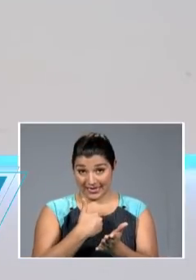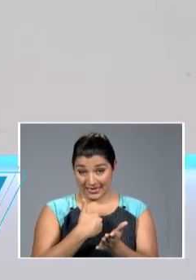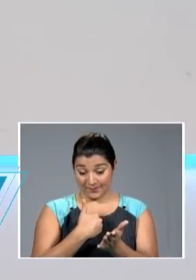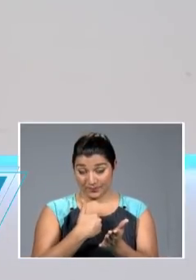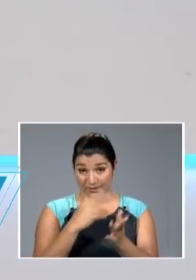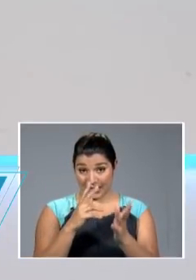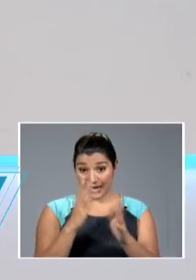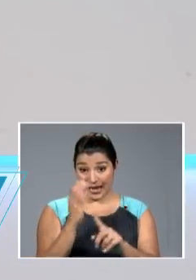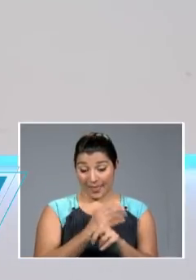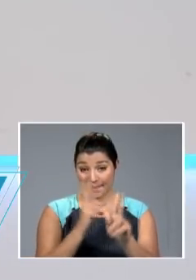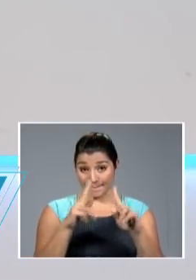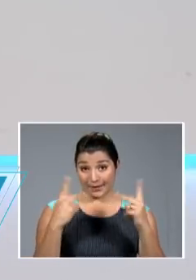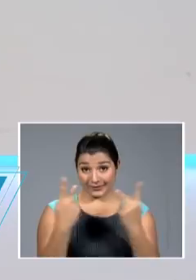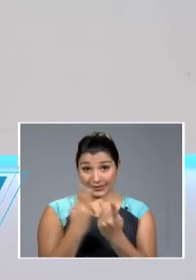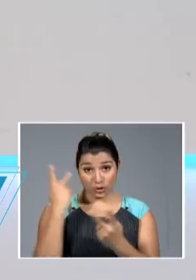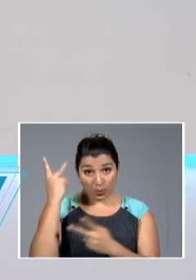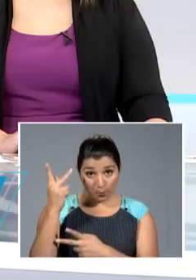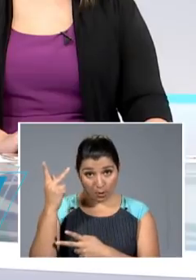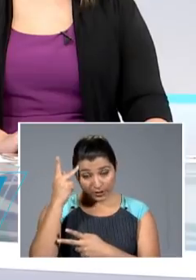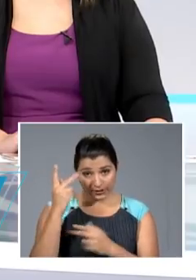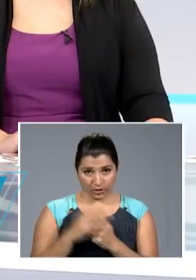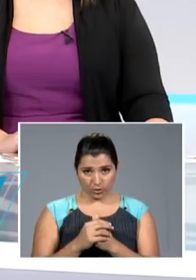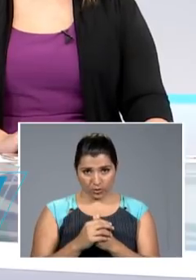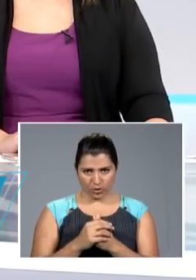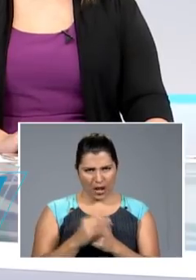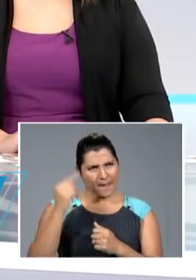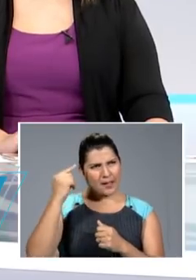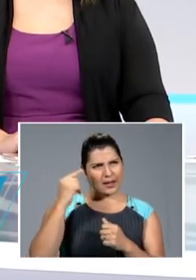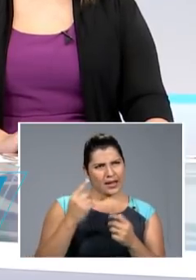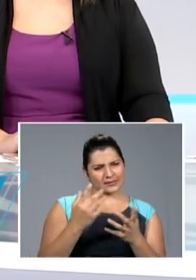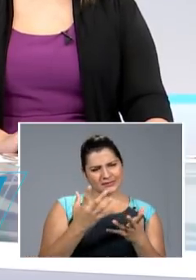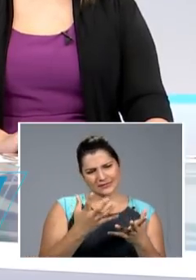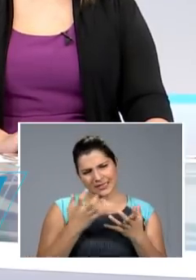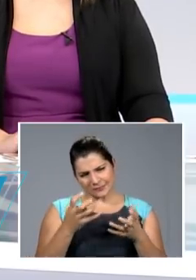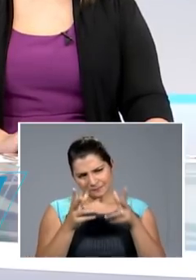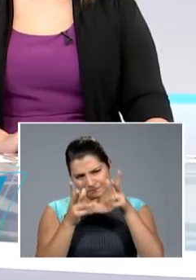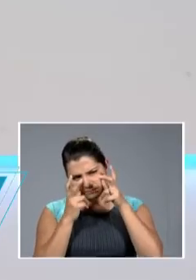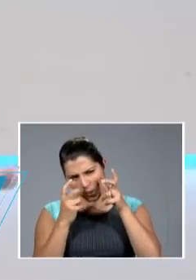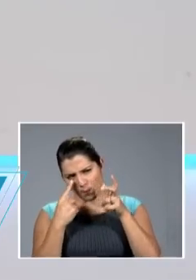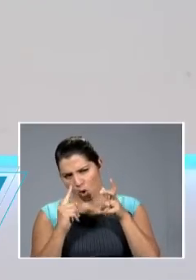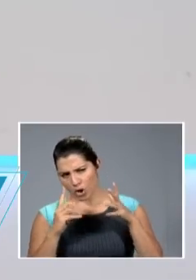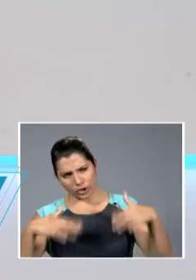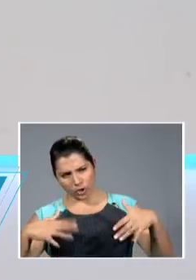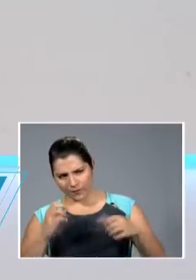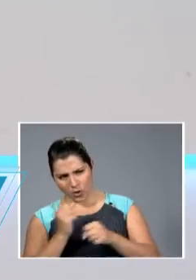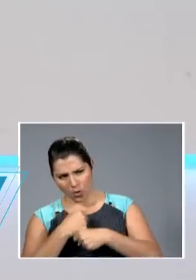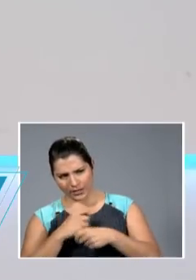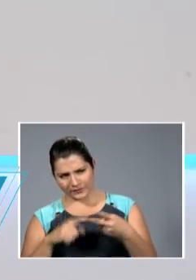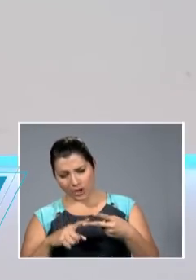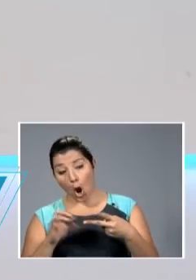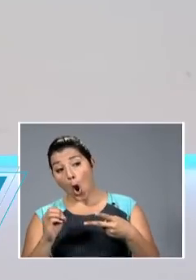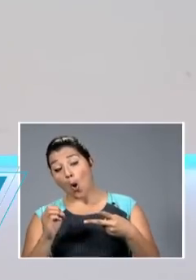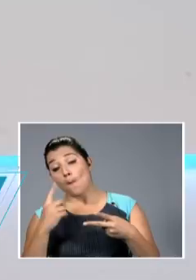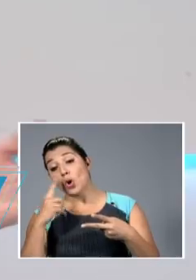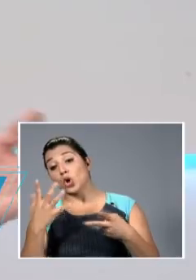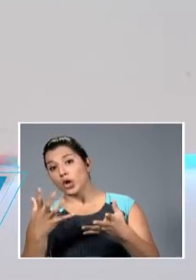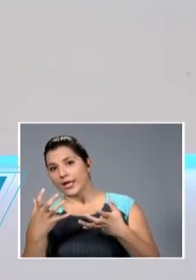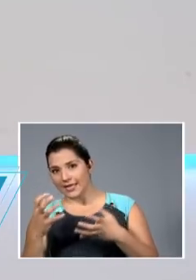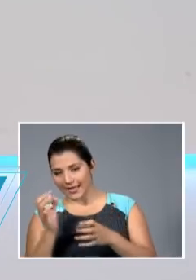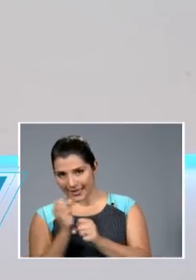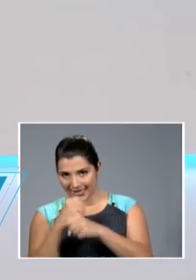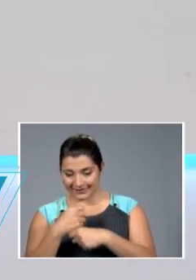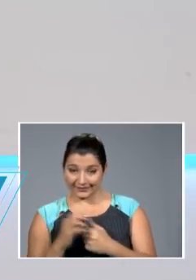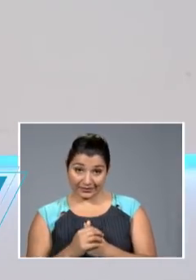por lo que no han hecho o por lo que piensan hacer. Y ahí cada candidato tiene ofertas diferentes, ¿verdad? Y esa es la